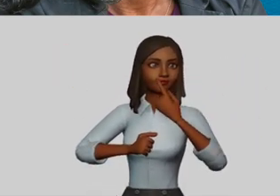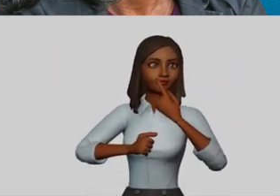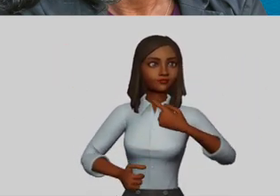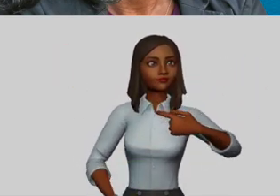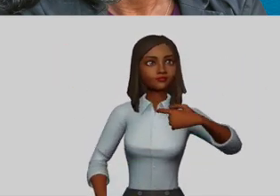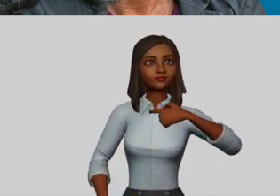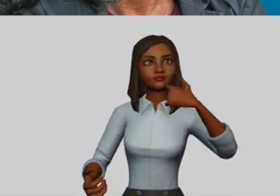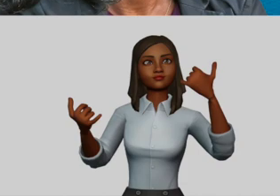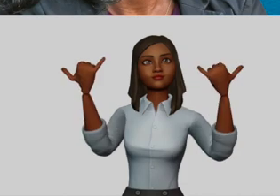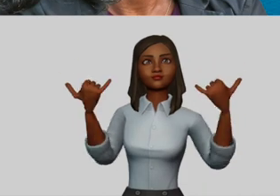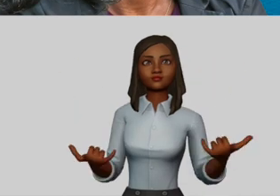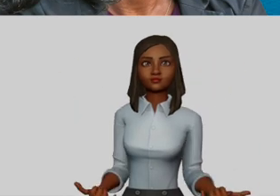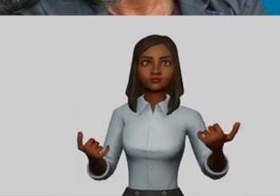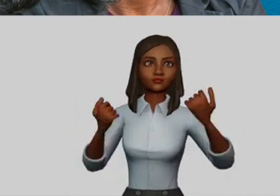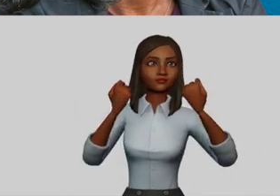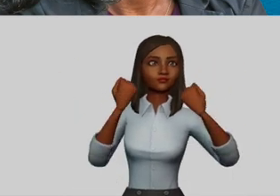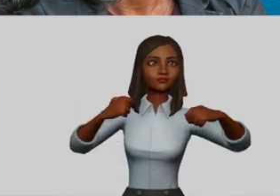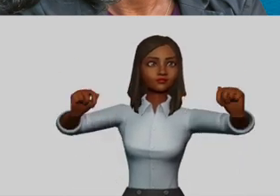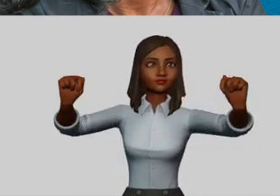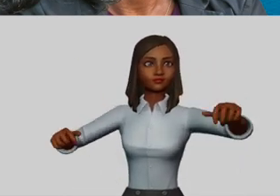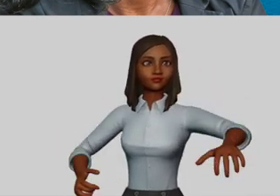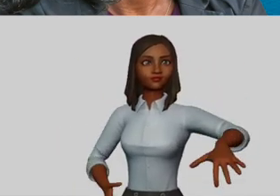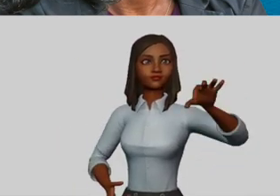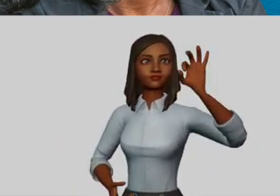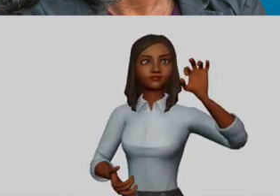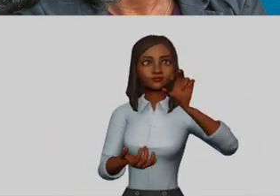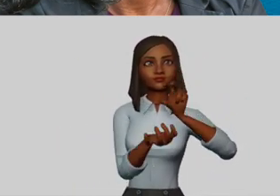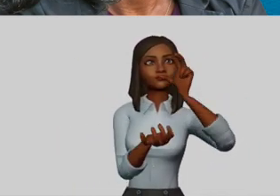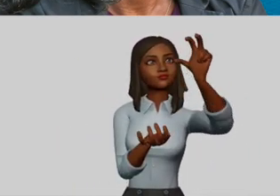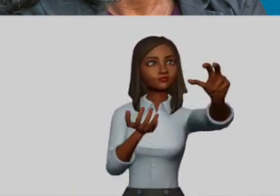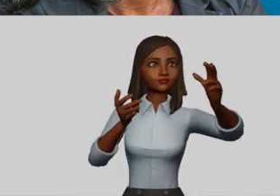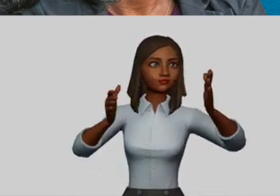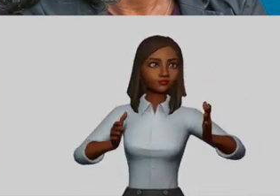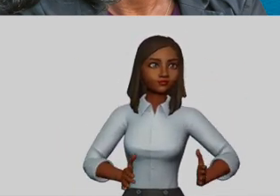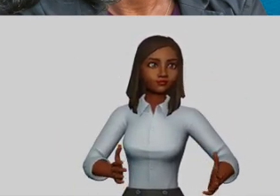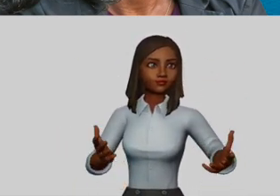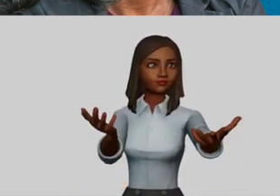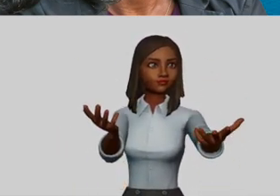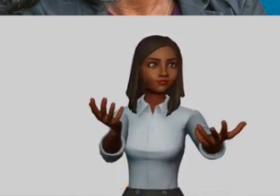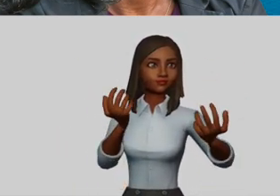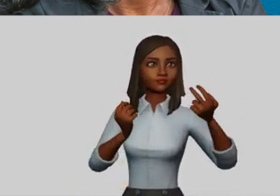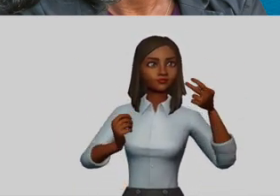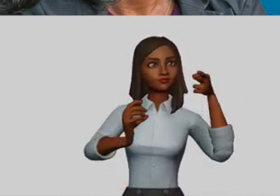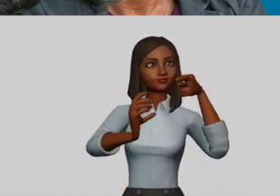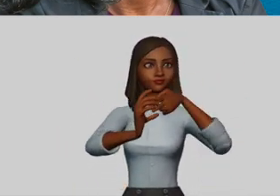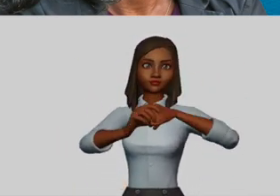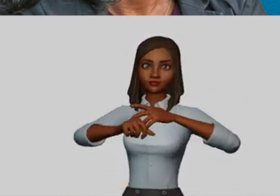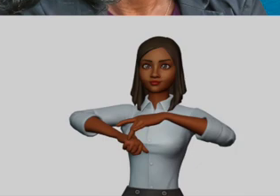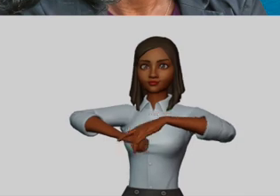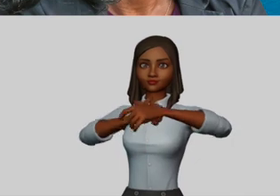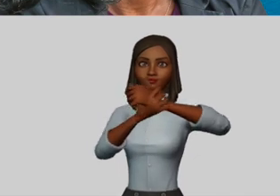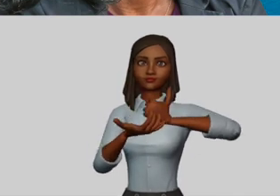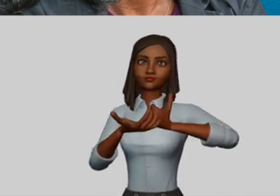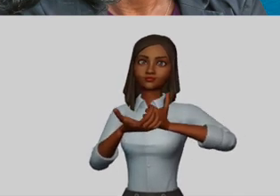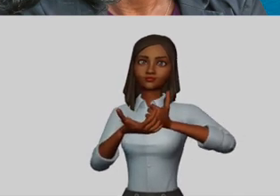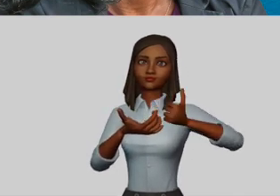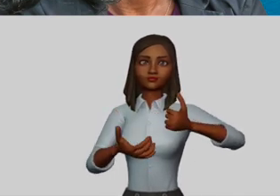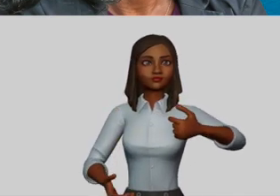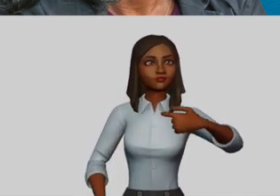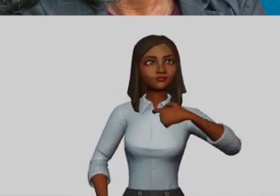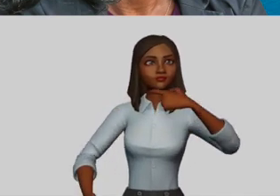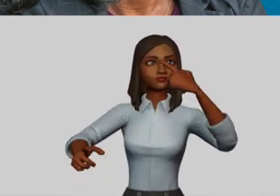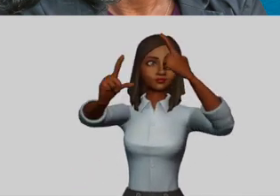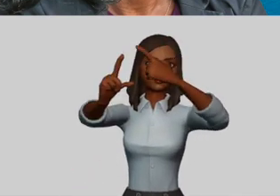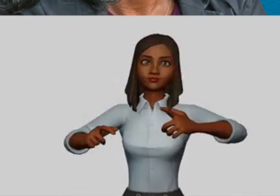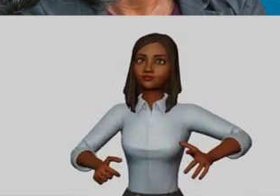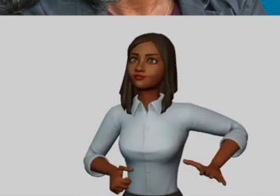Entonces, tengo la confianza que sea SignSpeak. Muy bien, nosotros también. Eso iba a decir. Ya tú tienes todo un país rooting for